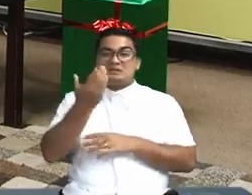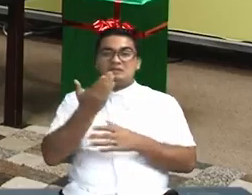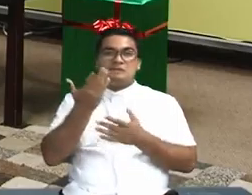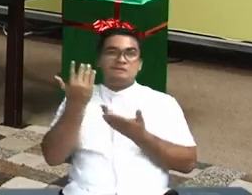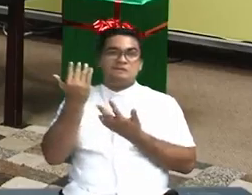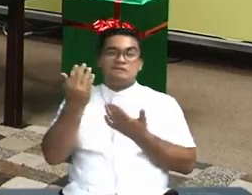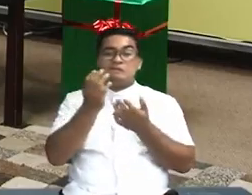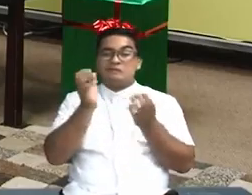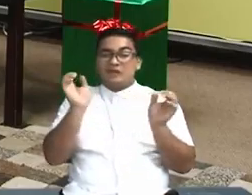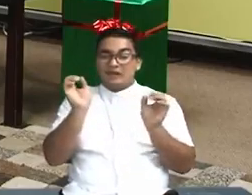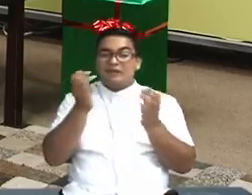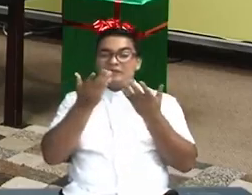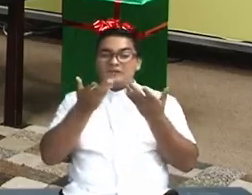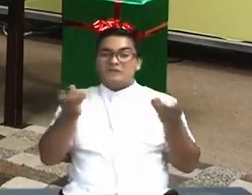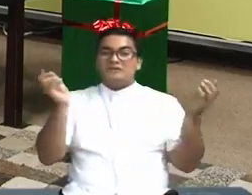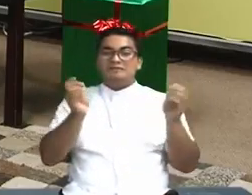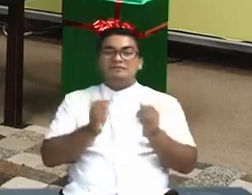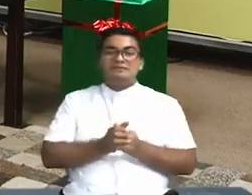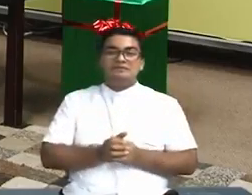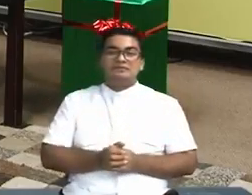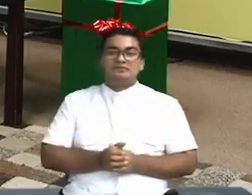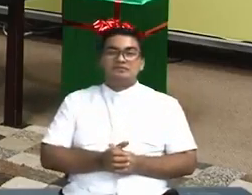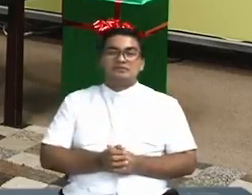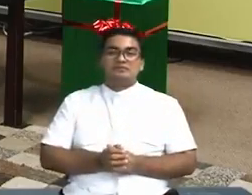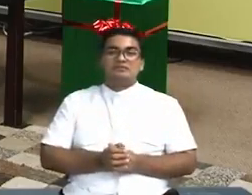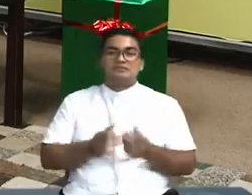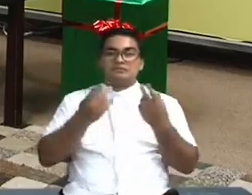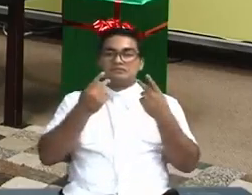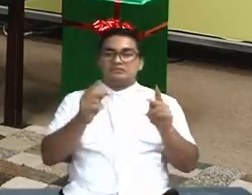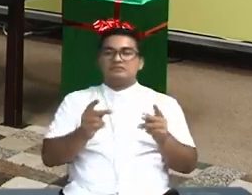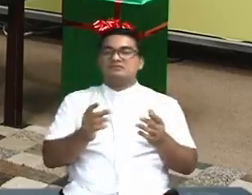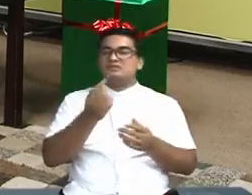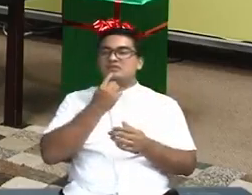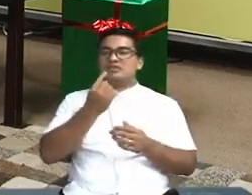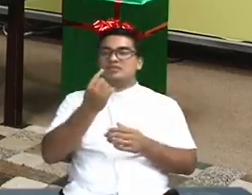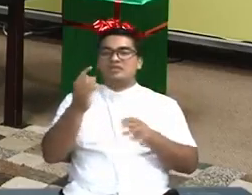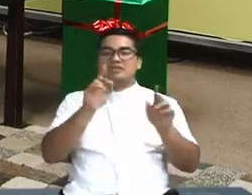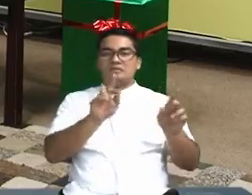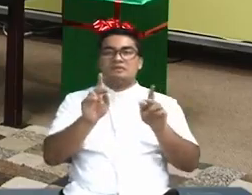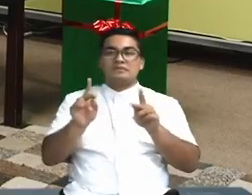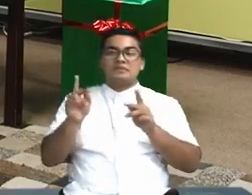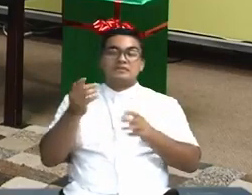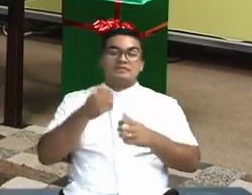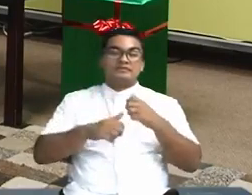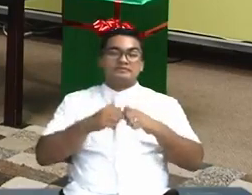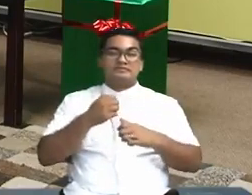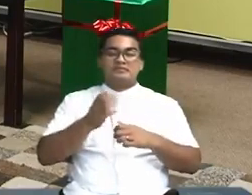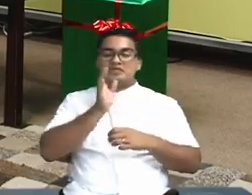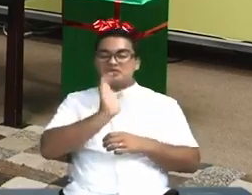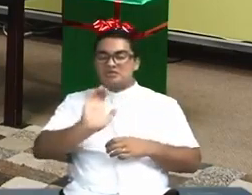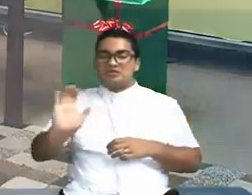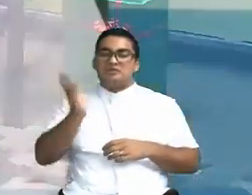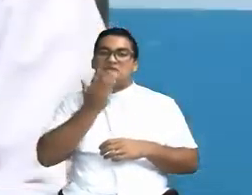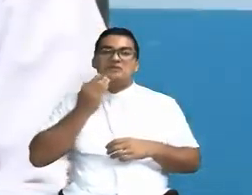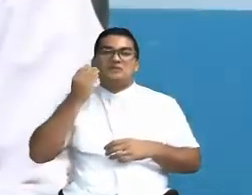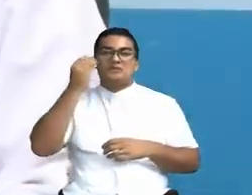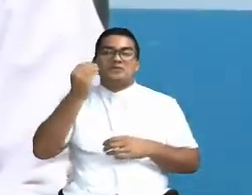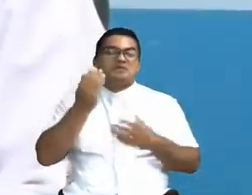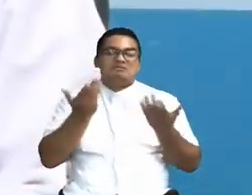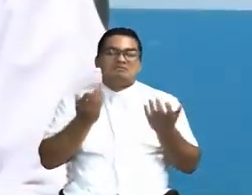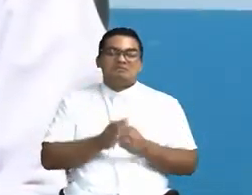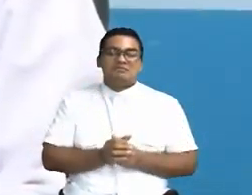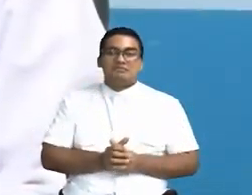desaparece. En ese caso llegan más consultas. Pero ¿qué tipo de grupo de personas son los que más padecen? ¿Los niños, los jóvenes, los adultos mayores? Fíjate